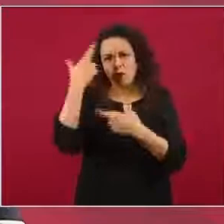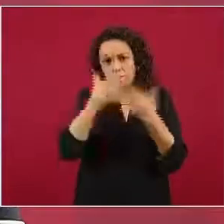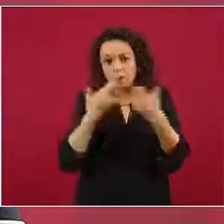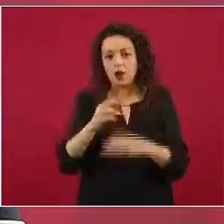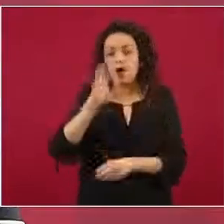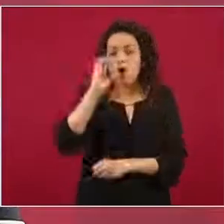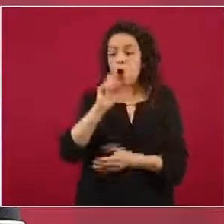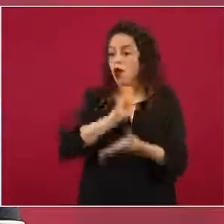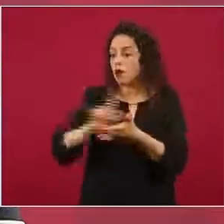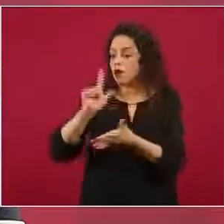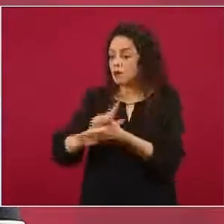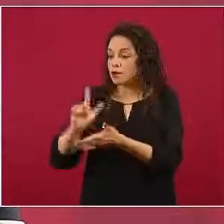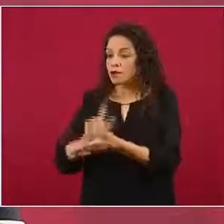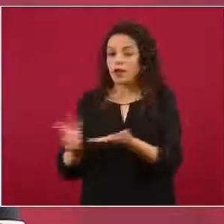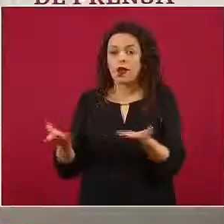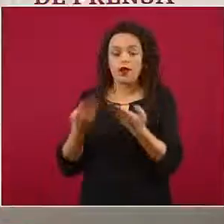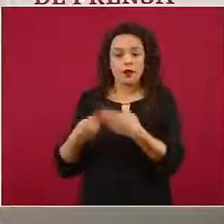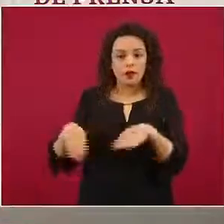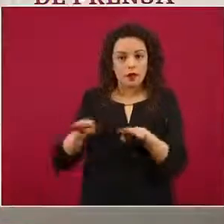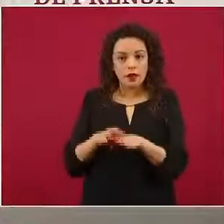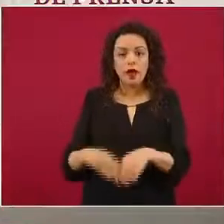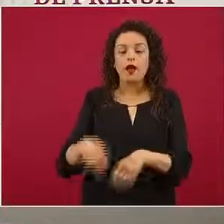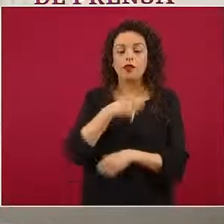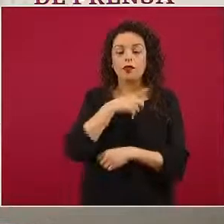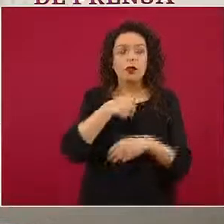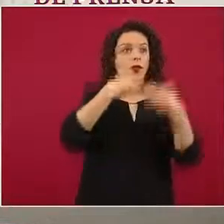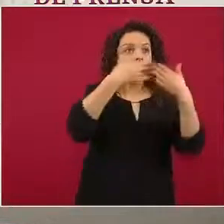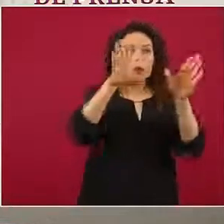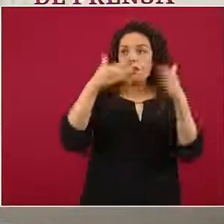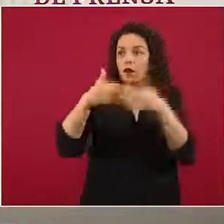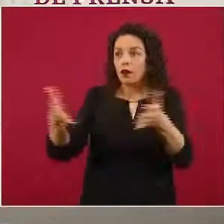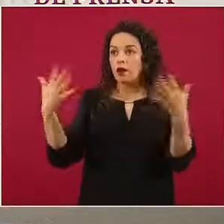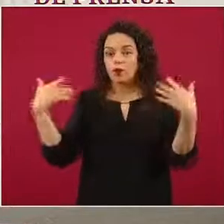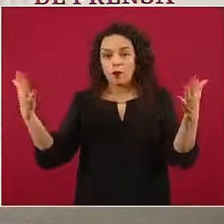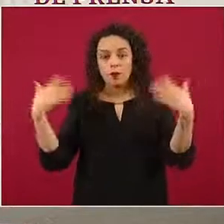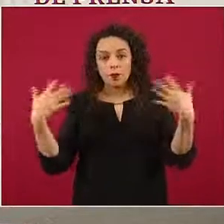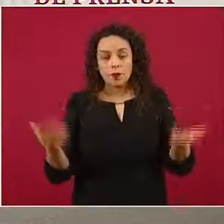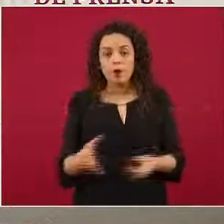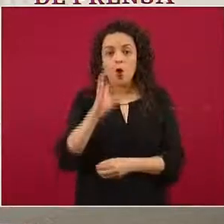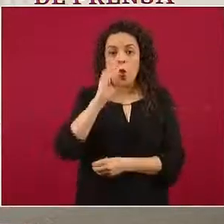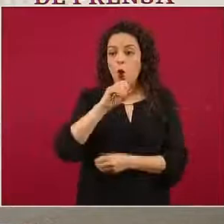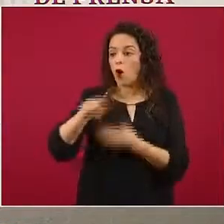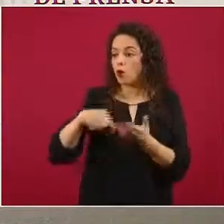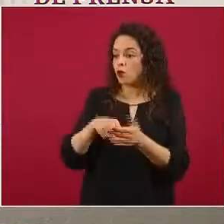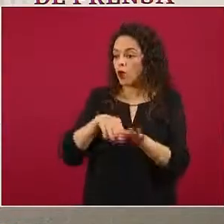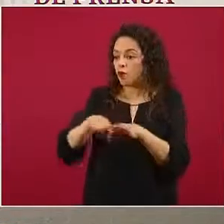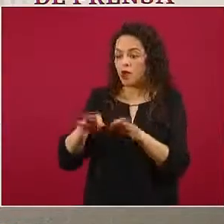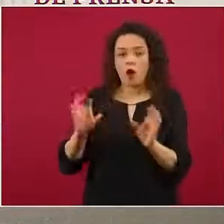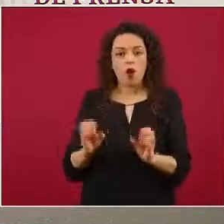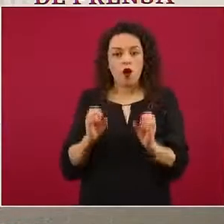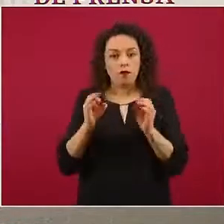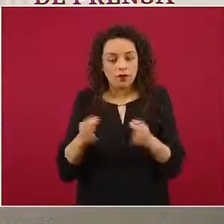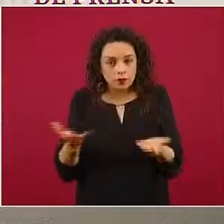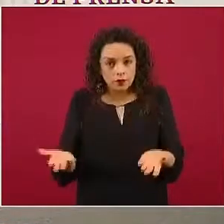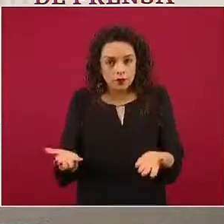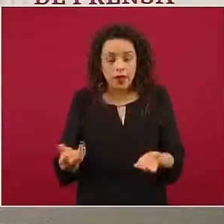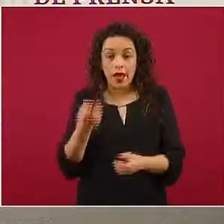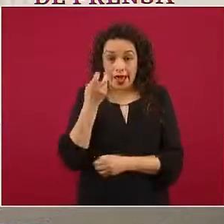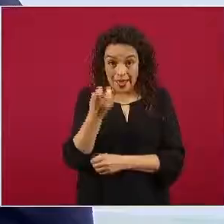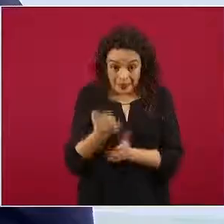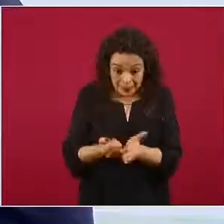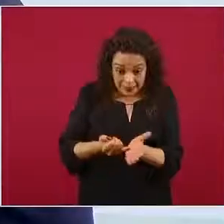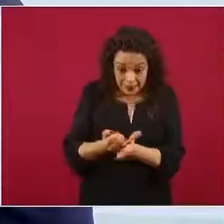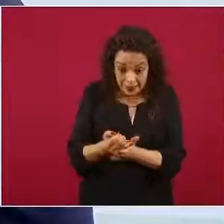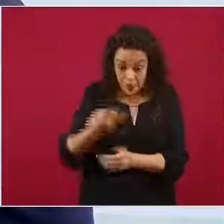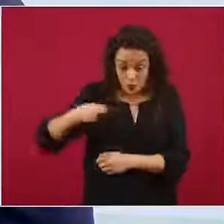el aseo de nuestros hogares o de nuestras áreas laborales. Son decisiones que todos los días cada uno de nosotros debemos